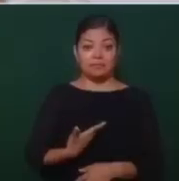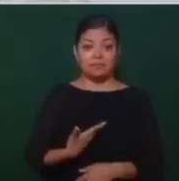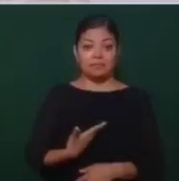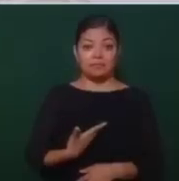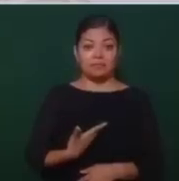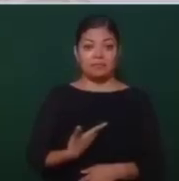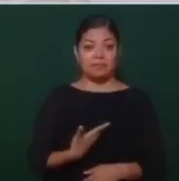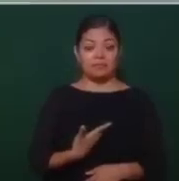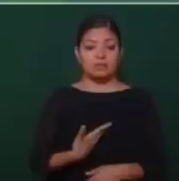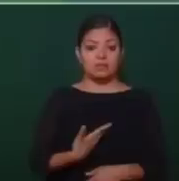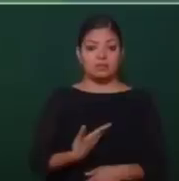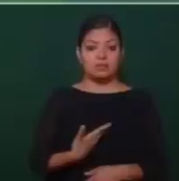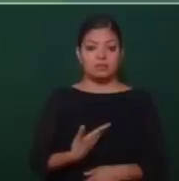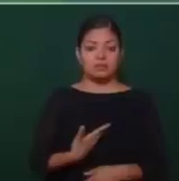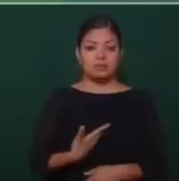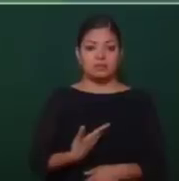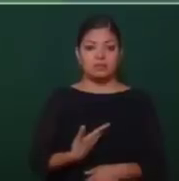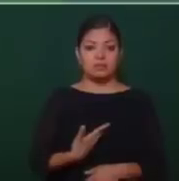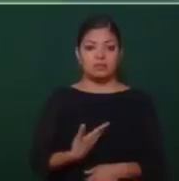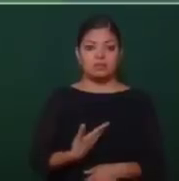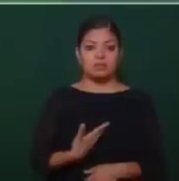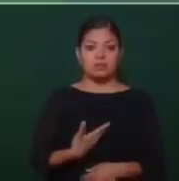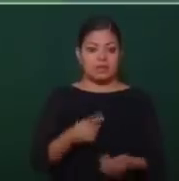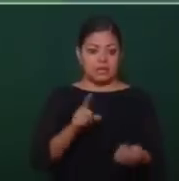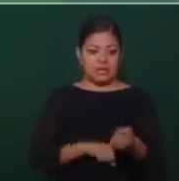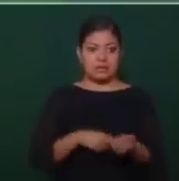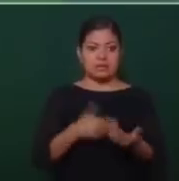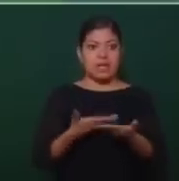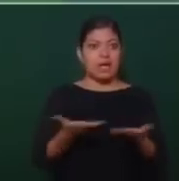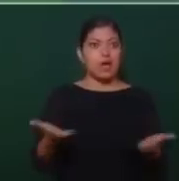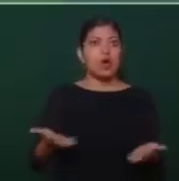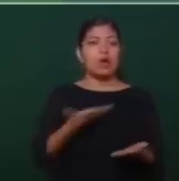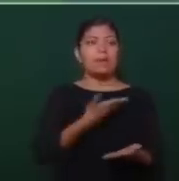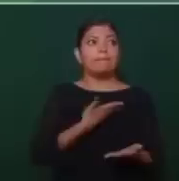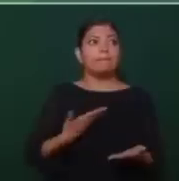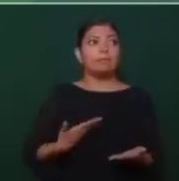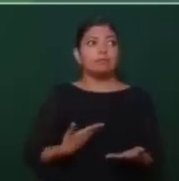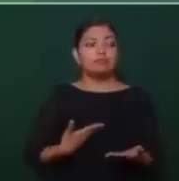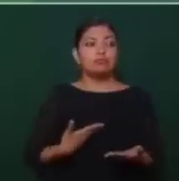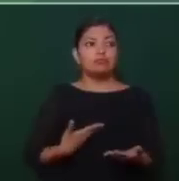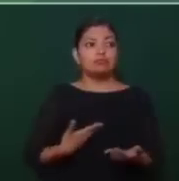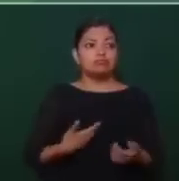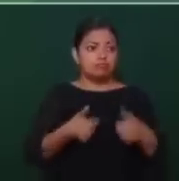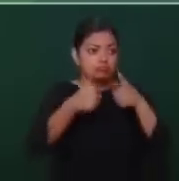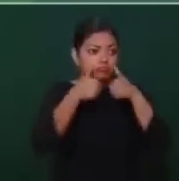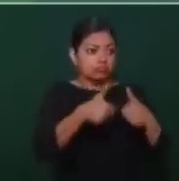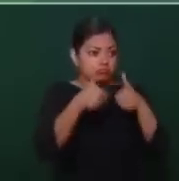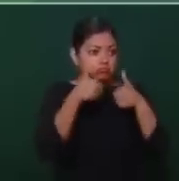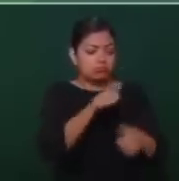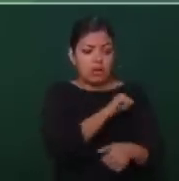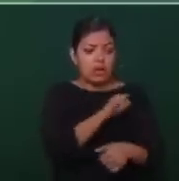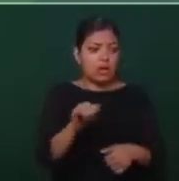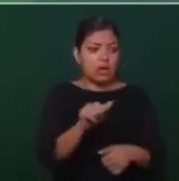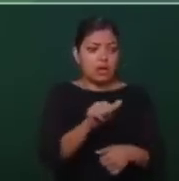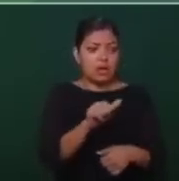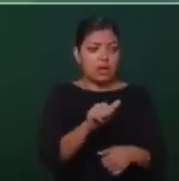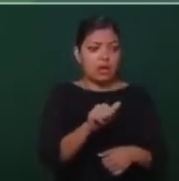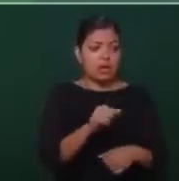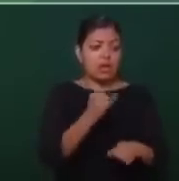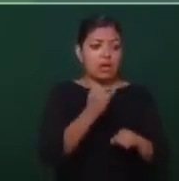había atendido tanto como ahora el problema de la inseguridad y de la